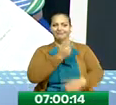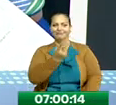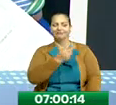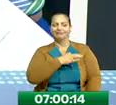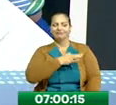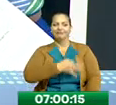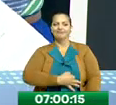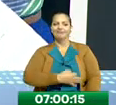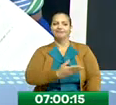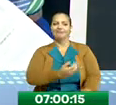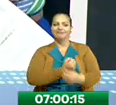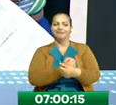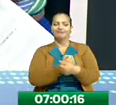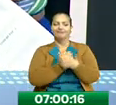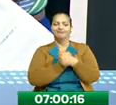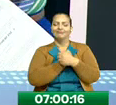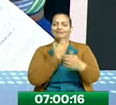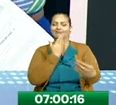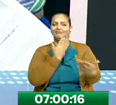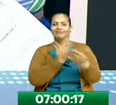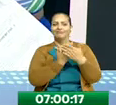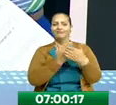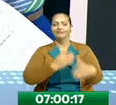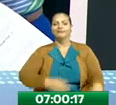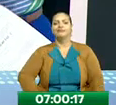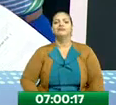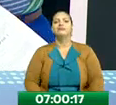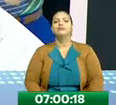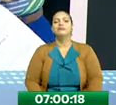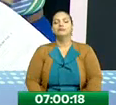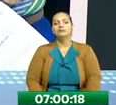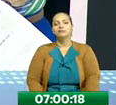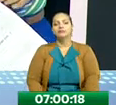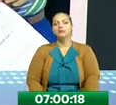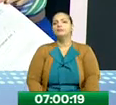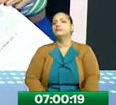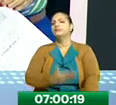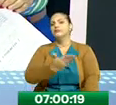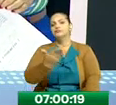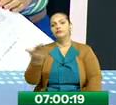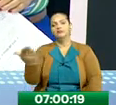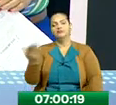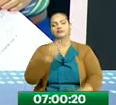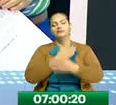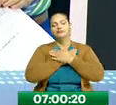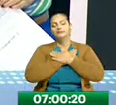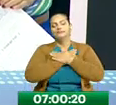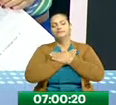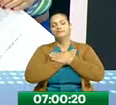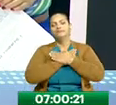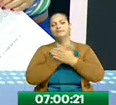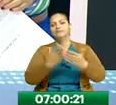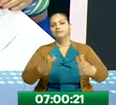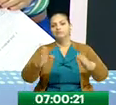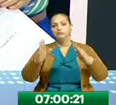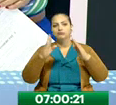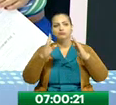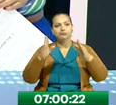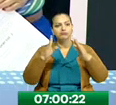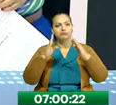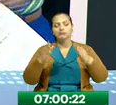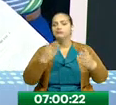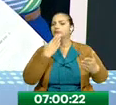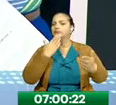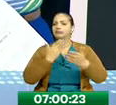que nacen de sus corazones. Como para ustedes también, mi cariño y mi gratitud por estar siempre atento a la señal